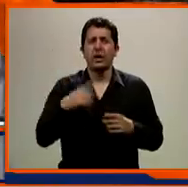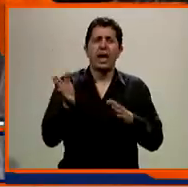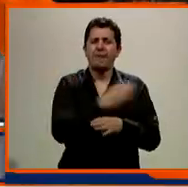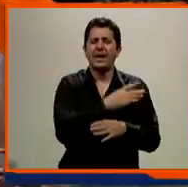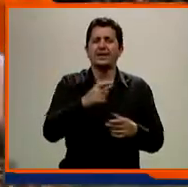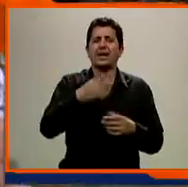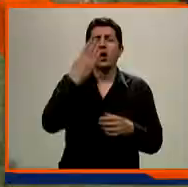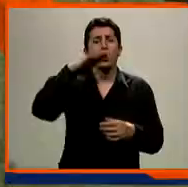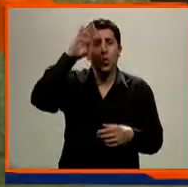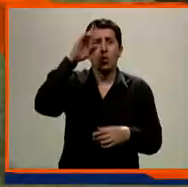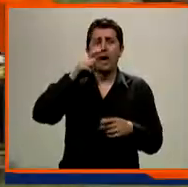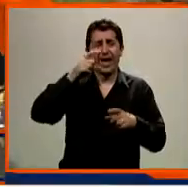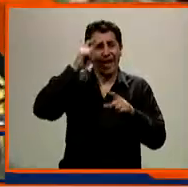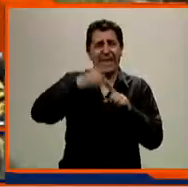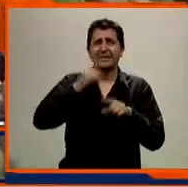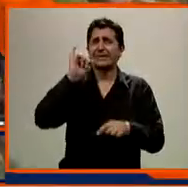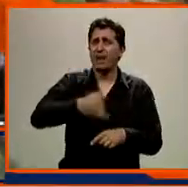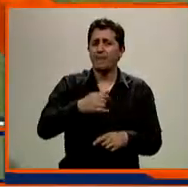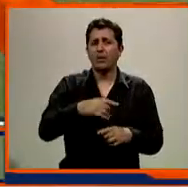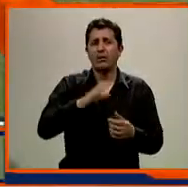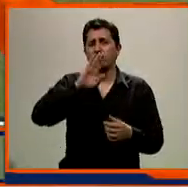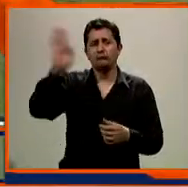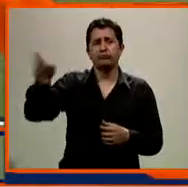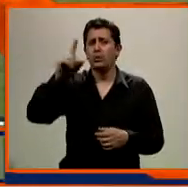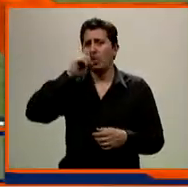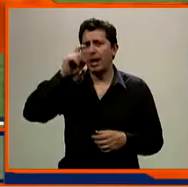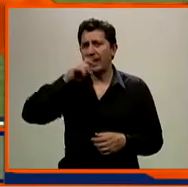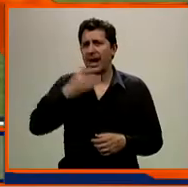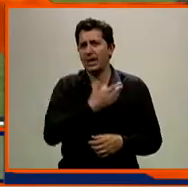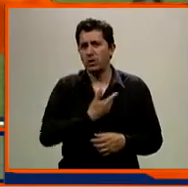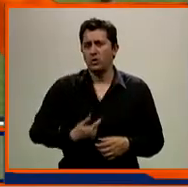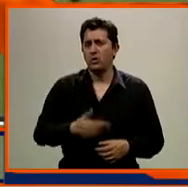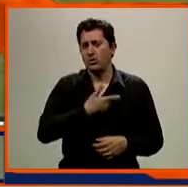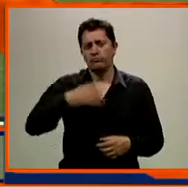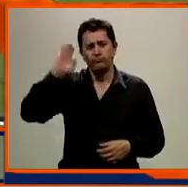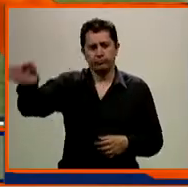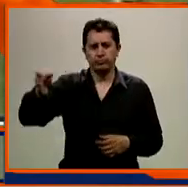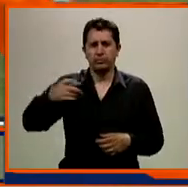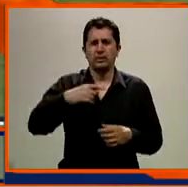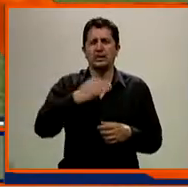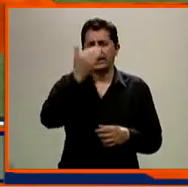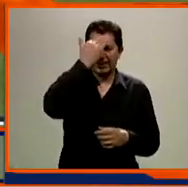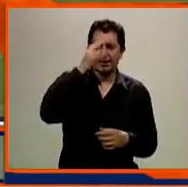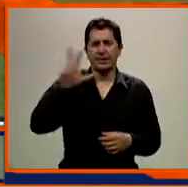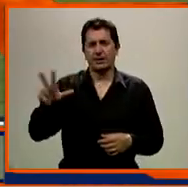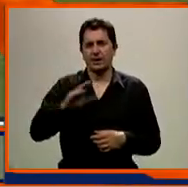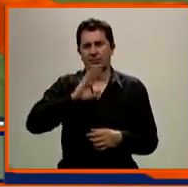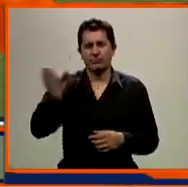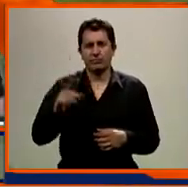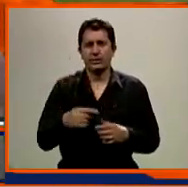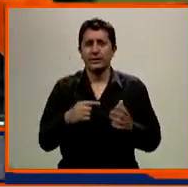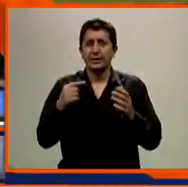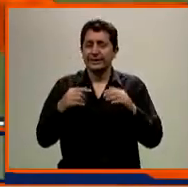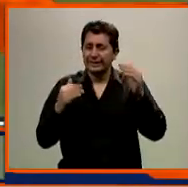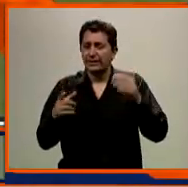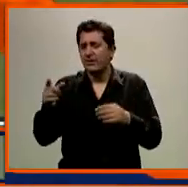campeón defensor, hablamos de Cuba, derrotó 15-3 a un Belgrano que no supo aprovechar las chances que tuvo durante el partido para acercarse en el